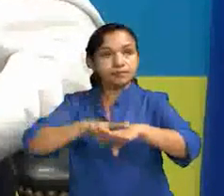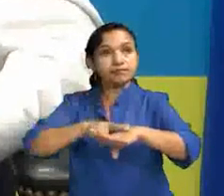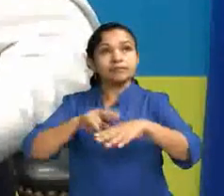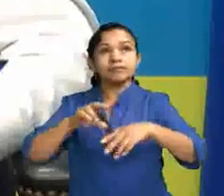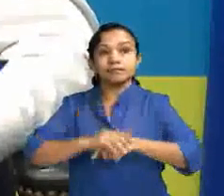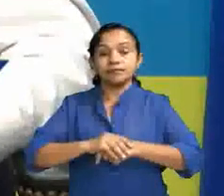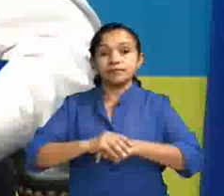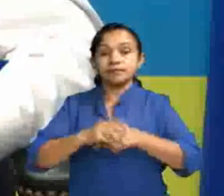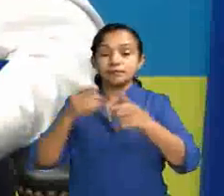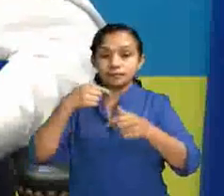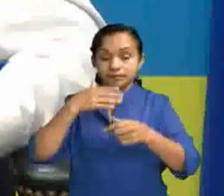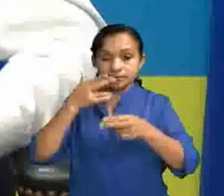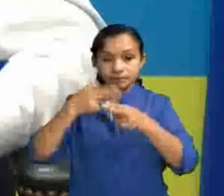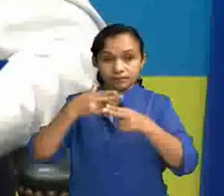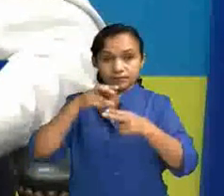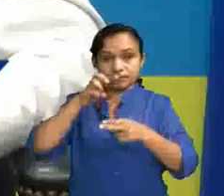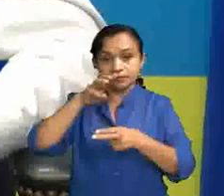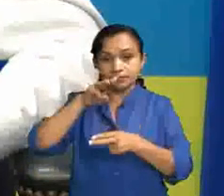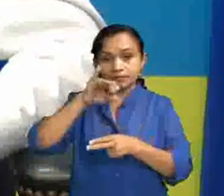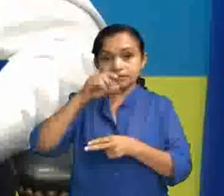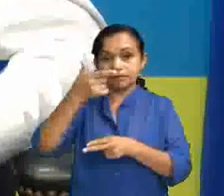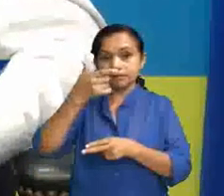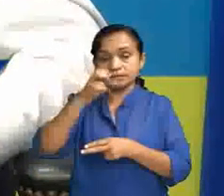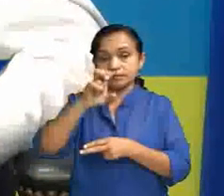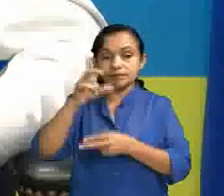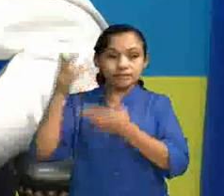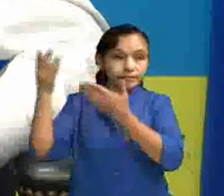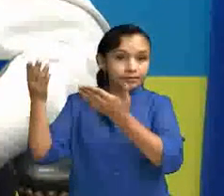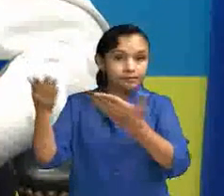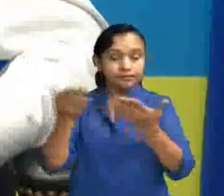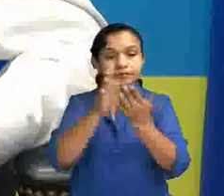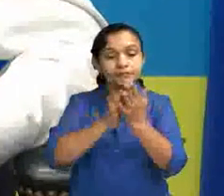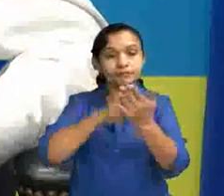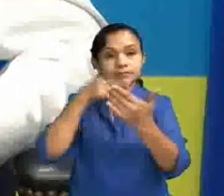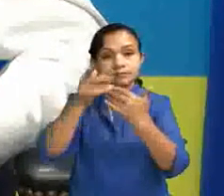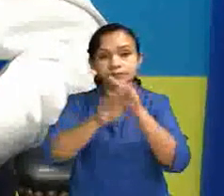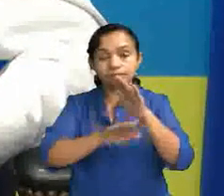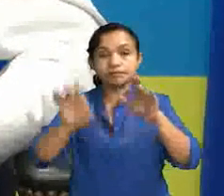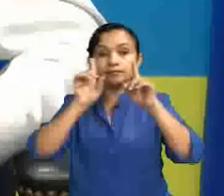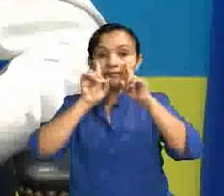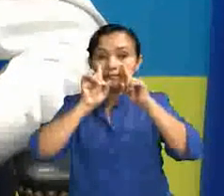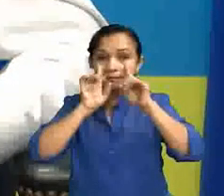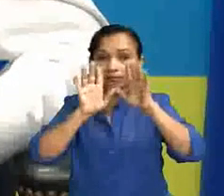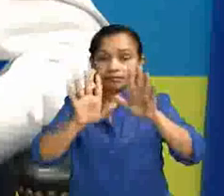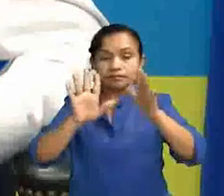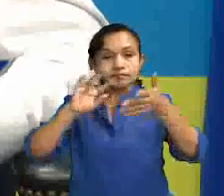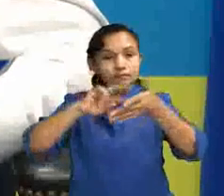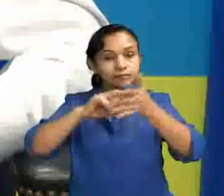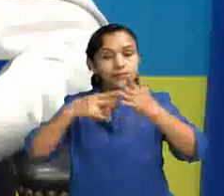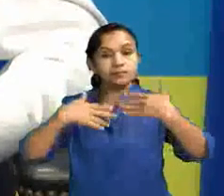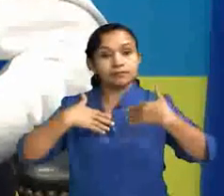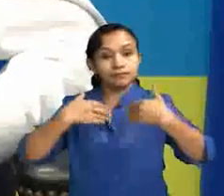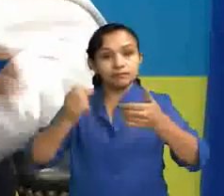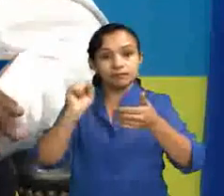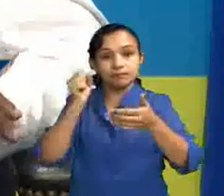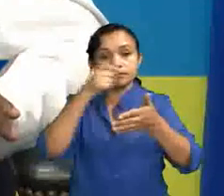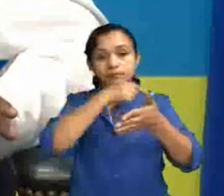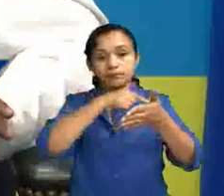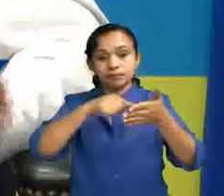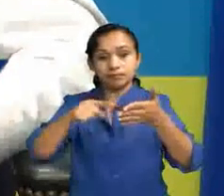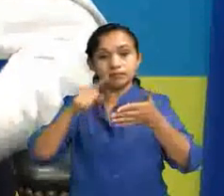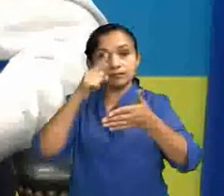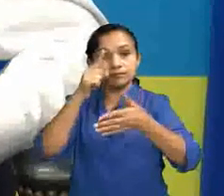Nacional. Soy Miguel Carranza Mena y les doy la bienvenida a un programa más de Prevenir es Salud. A pocas semanas de cumplir un